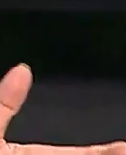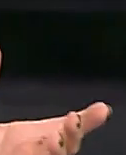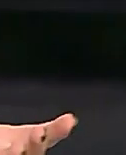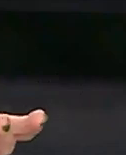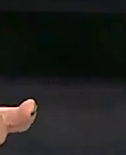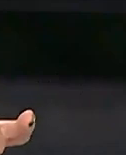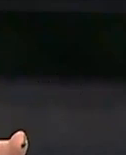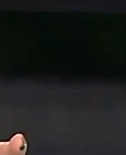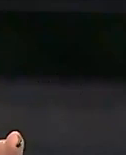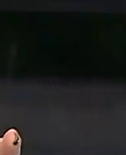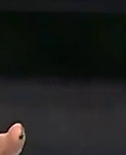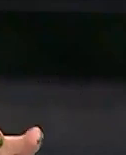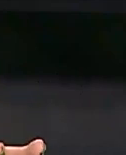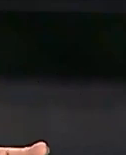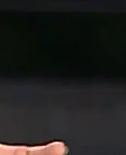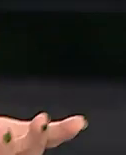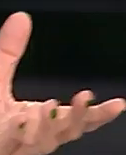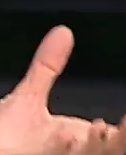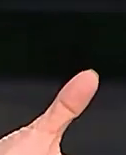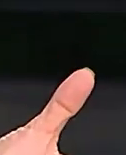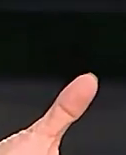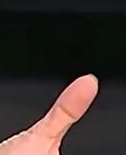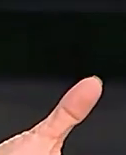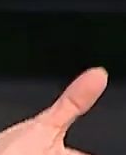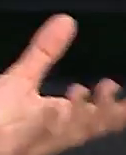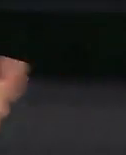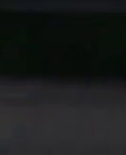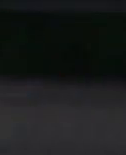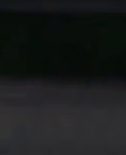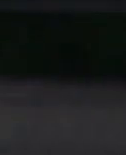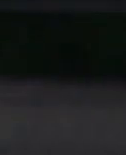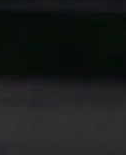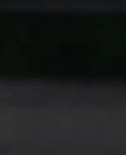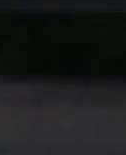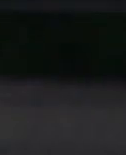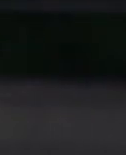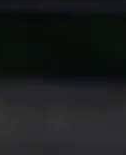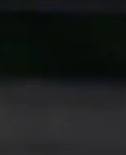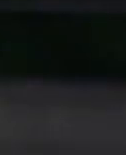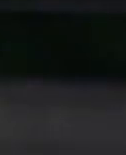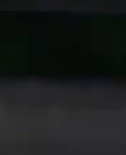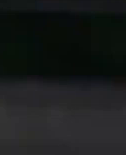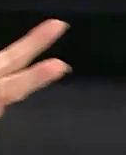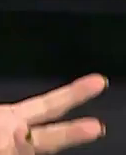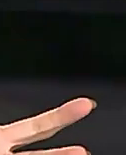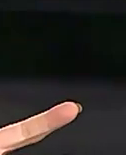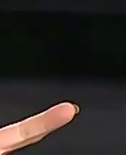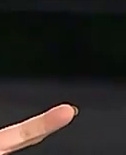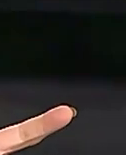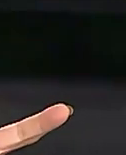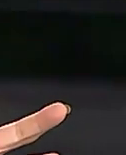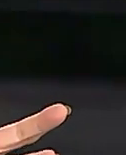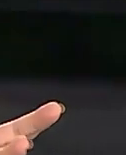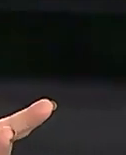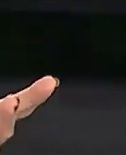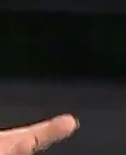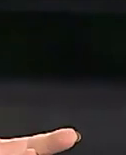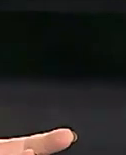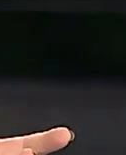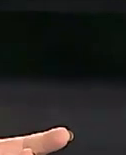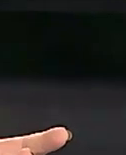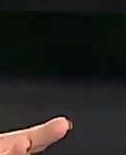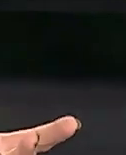quiere. Lo que se propone es que se haga gestión asociada, que es lo que indica la ley de ordenamiento territorial que enmarca nuestro POT. Pero